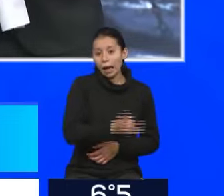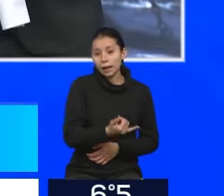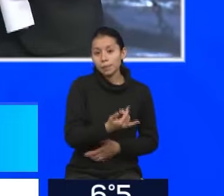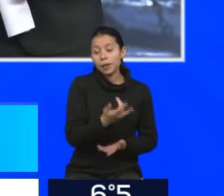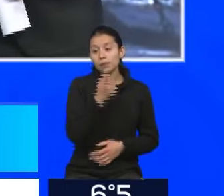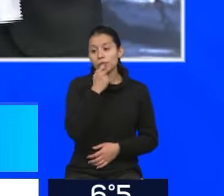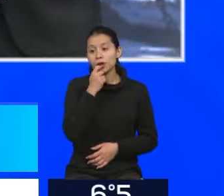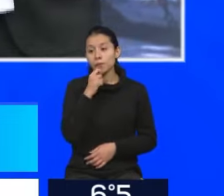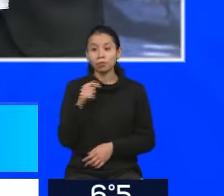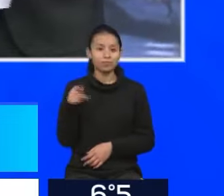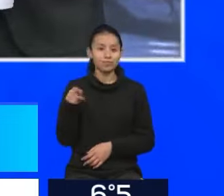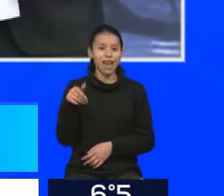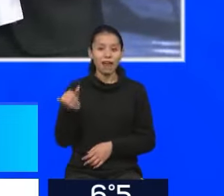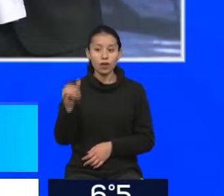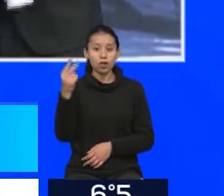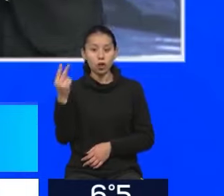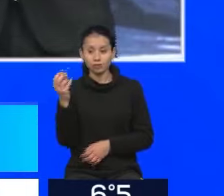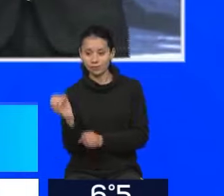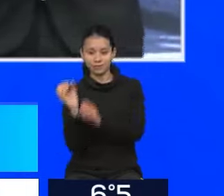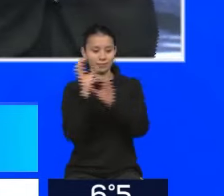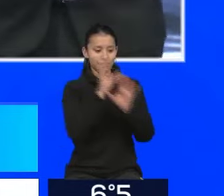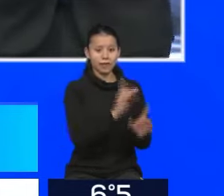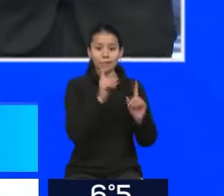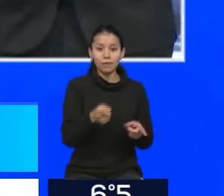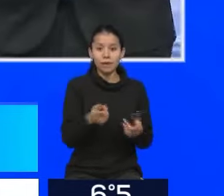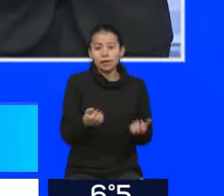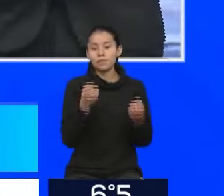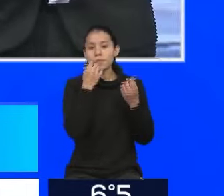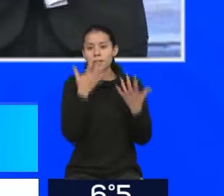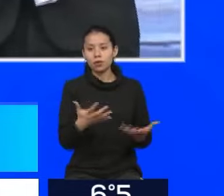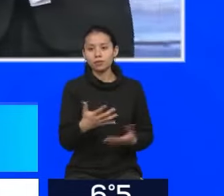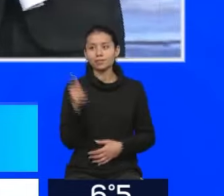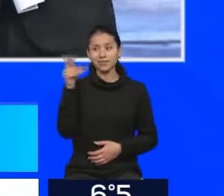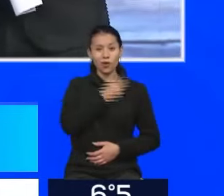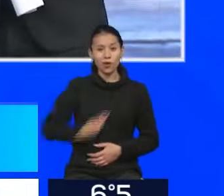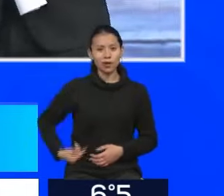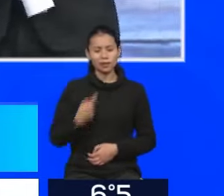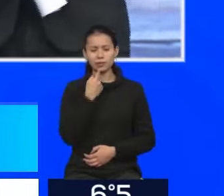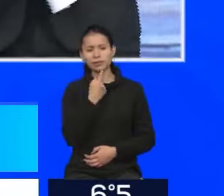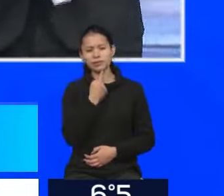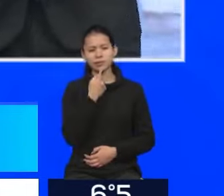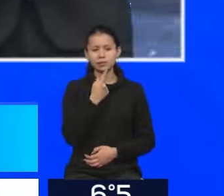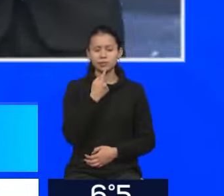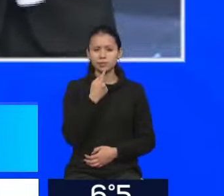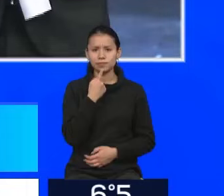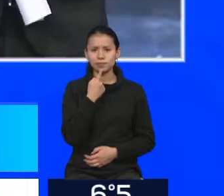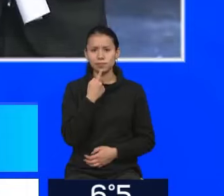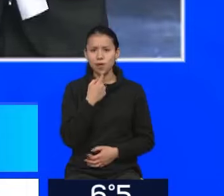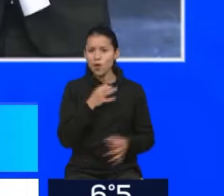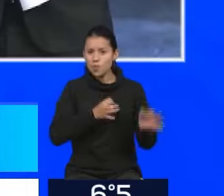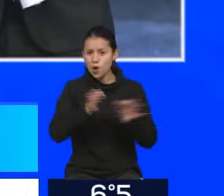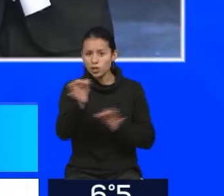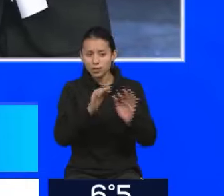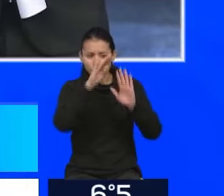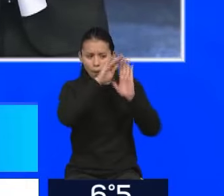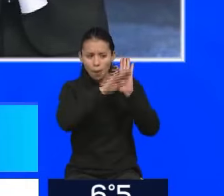eso será una historia que recién está, ajá, comenzando. Hay dudas, en el gobierno hay dudas porque dicen... No vemos un proyecto realmente confeccionado,